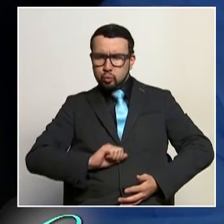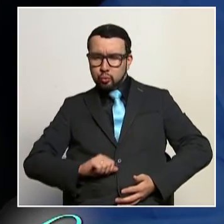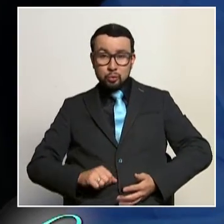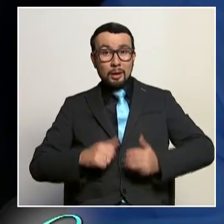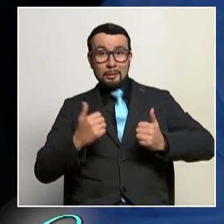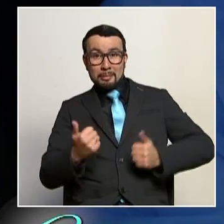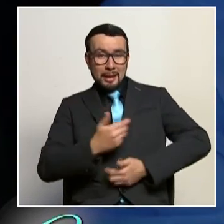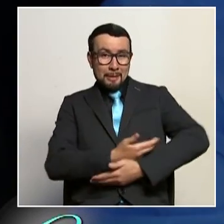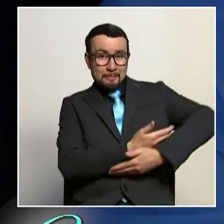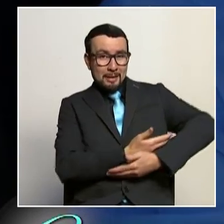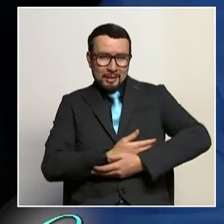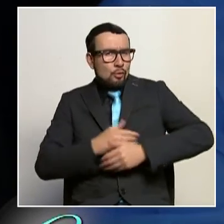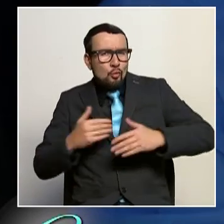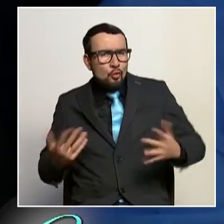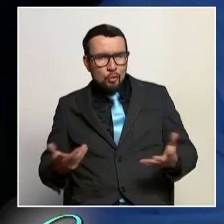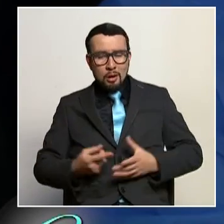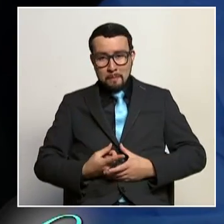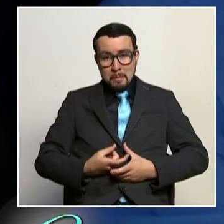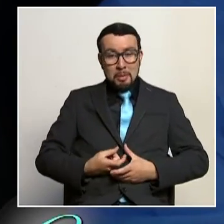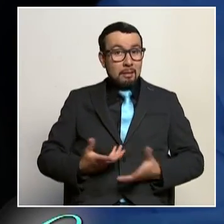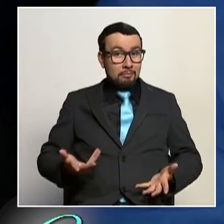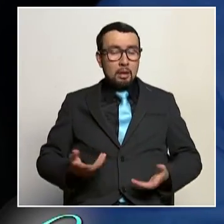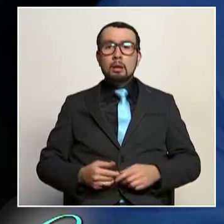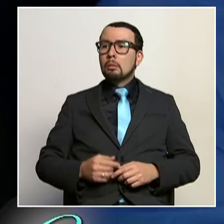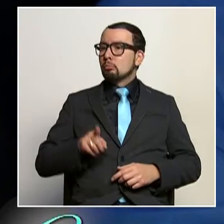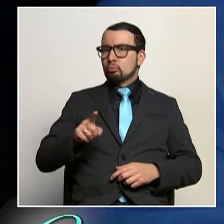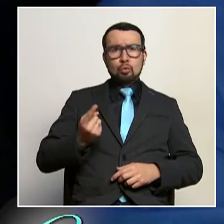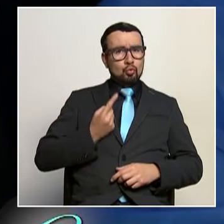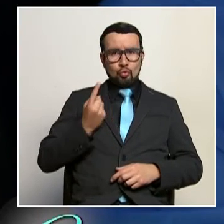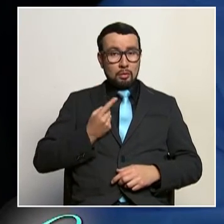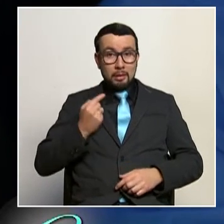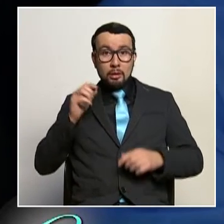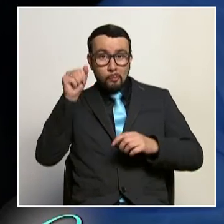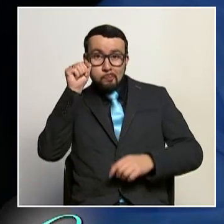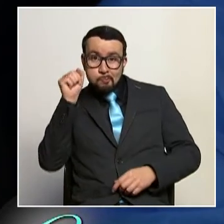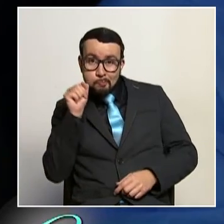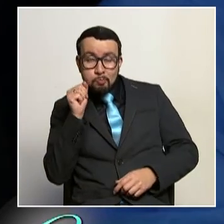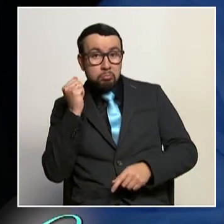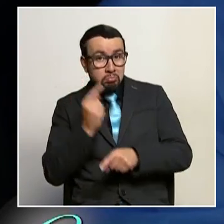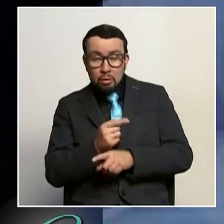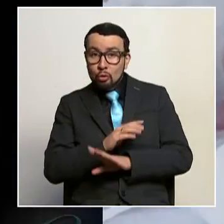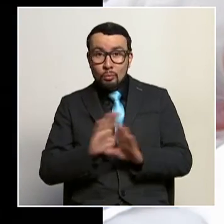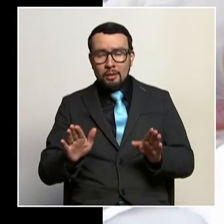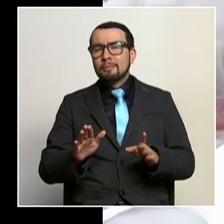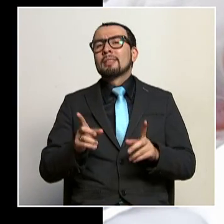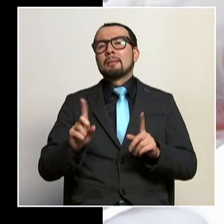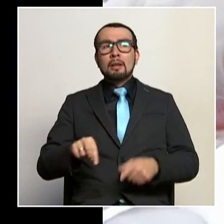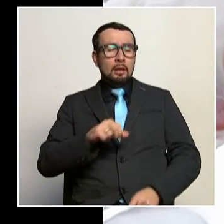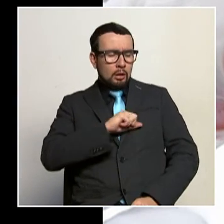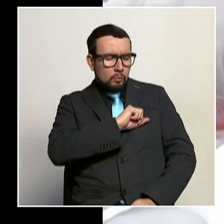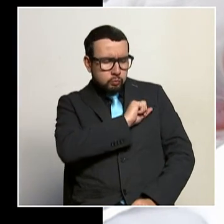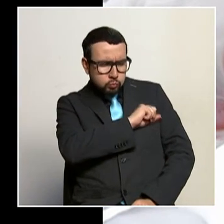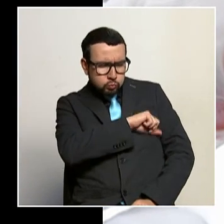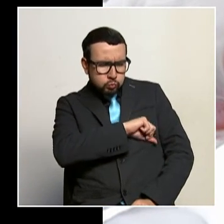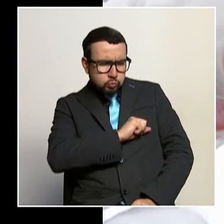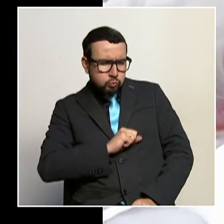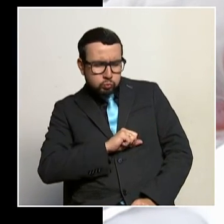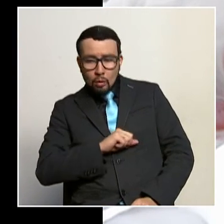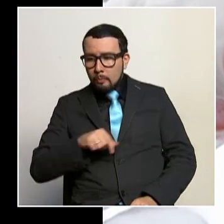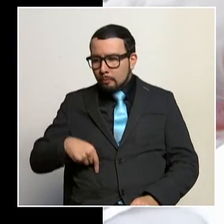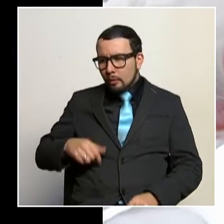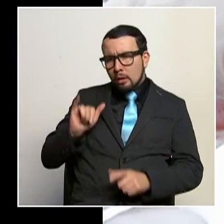solamente en los embarazos para ver el bebé, sino que también se utiliza para ver diferentes órganos del cuerpo, verlos